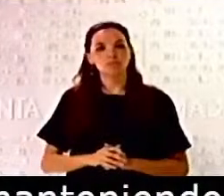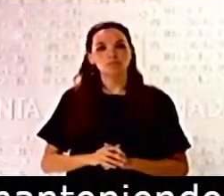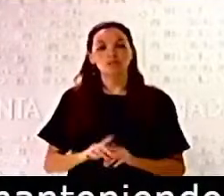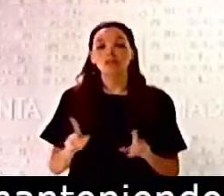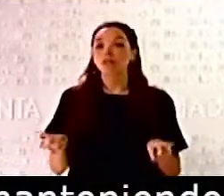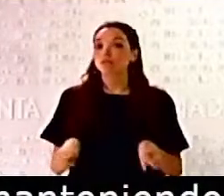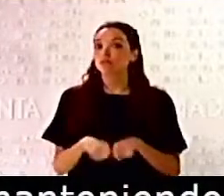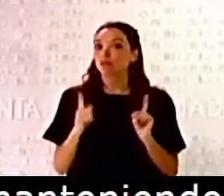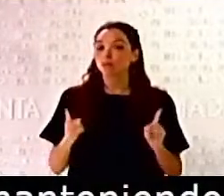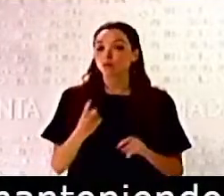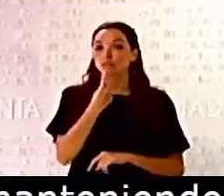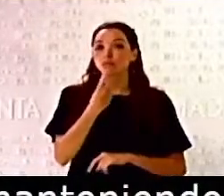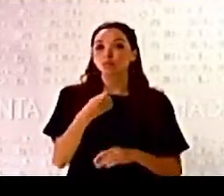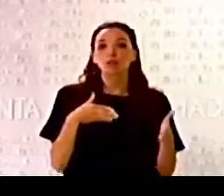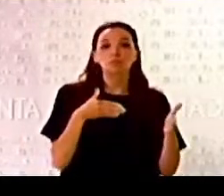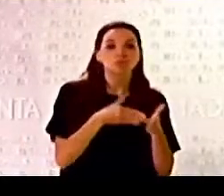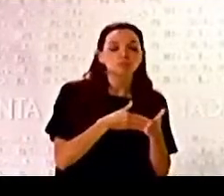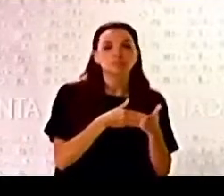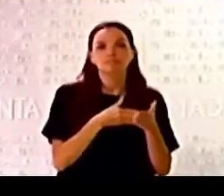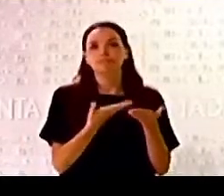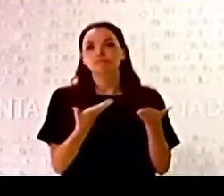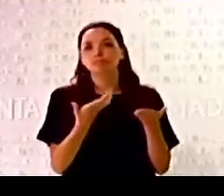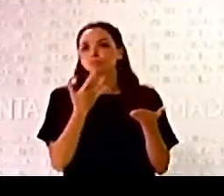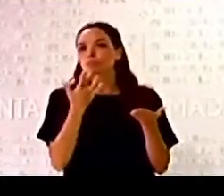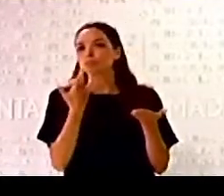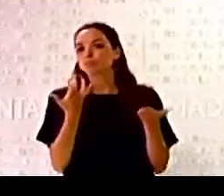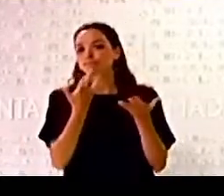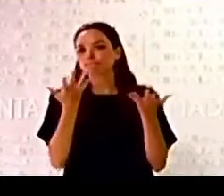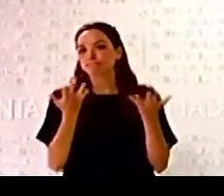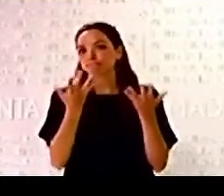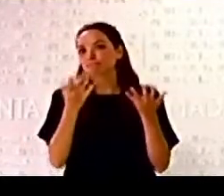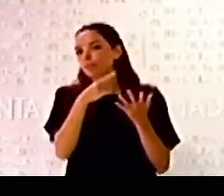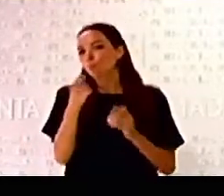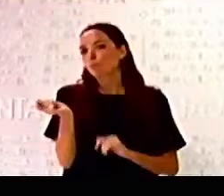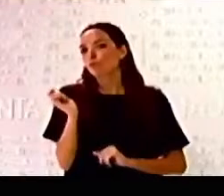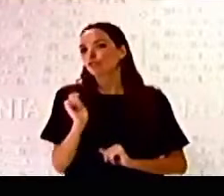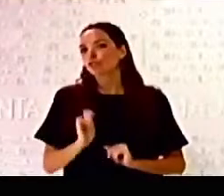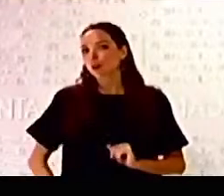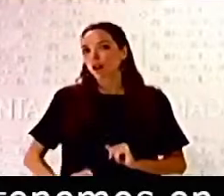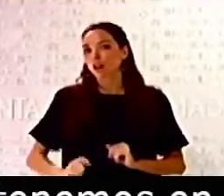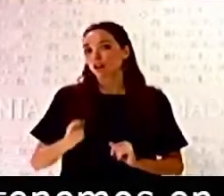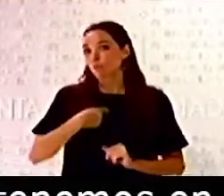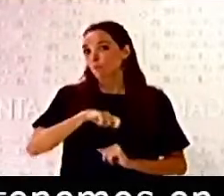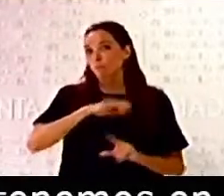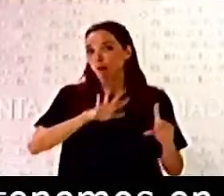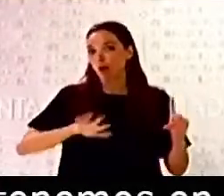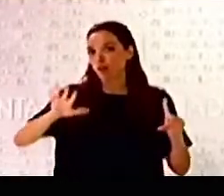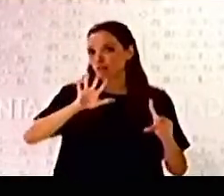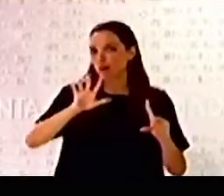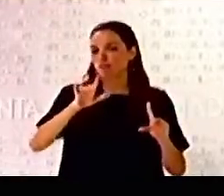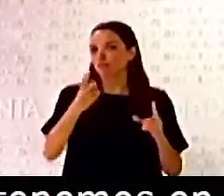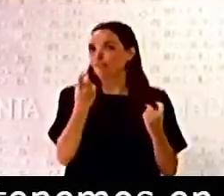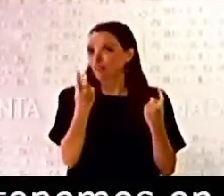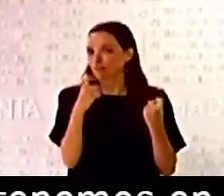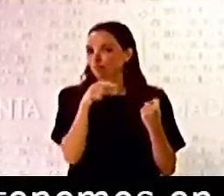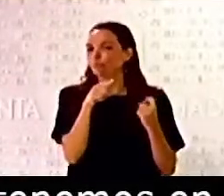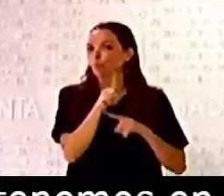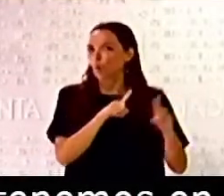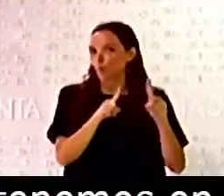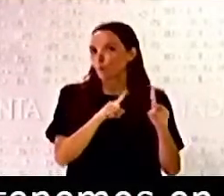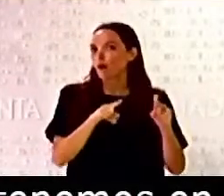independientemente de las dificultades que tenemos en cuanto a profesionales en todo el país y también en